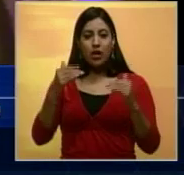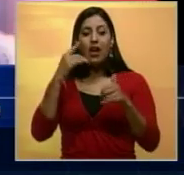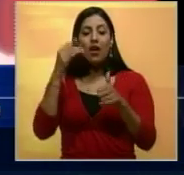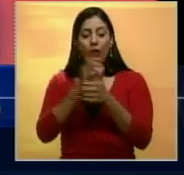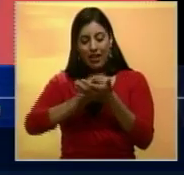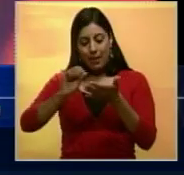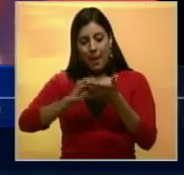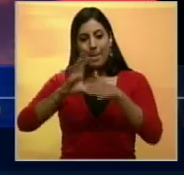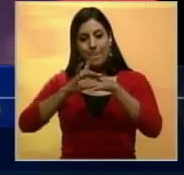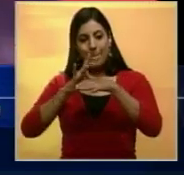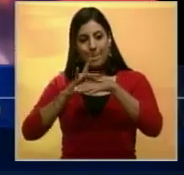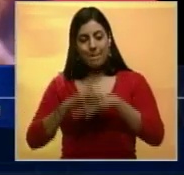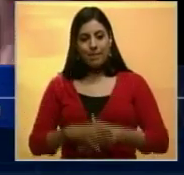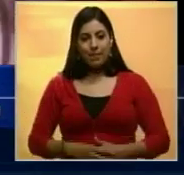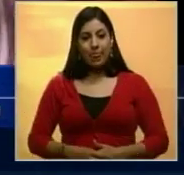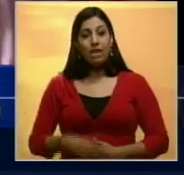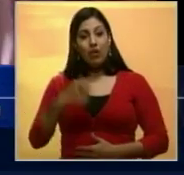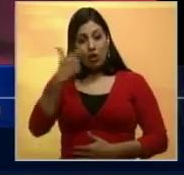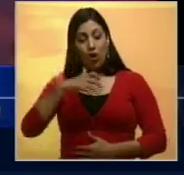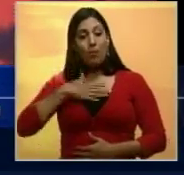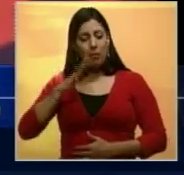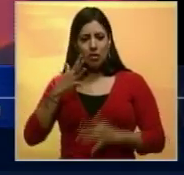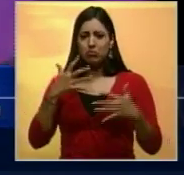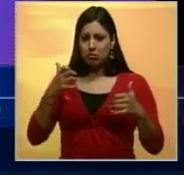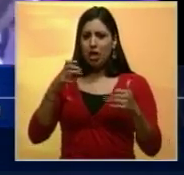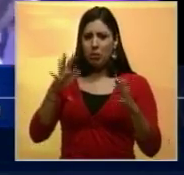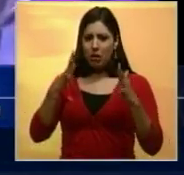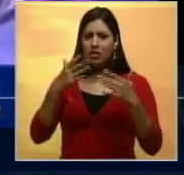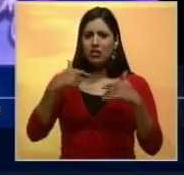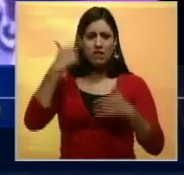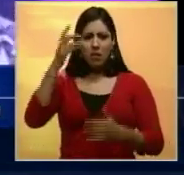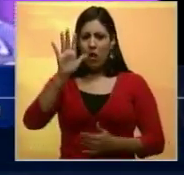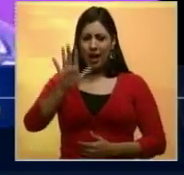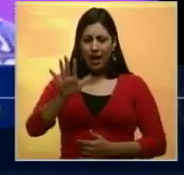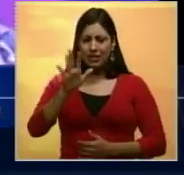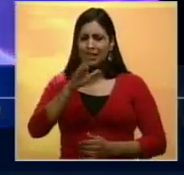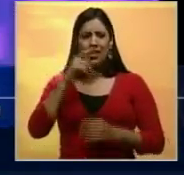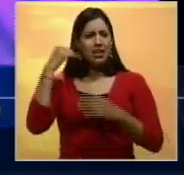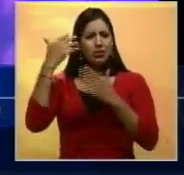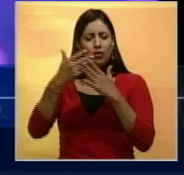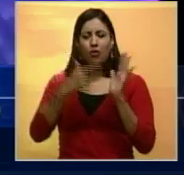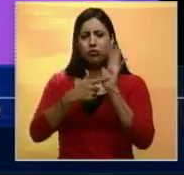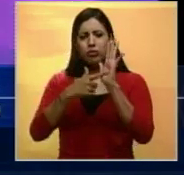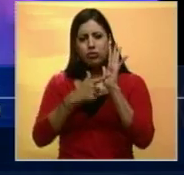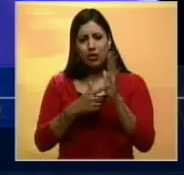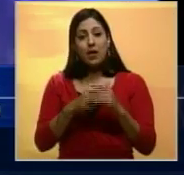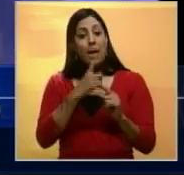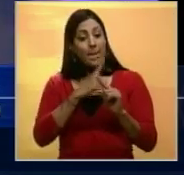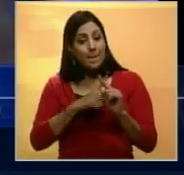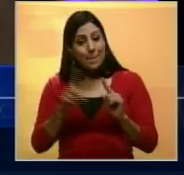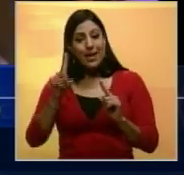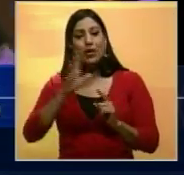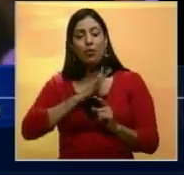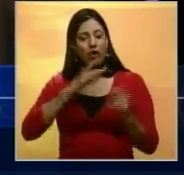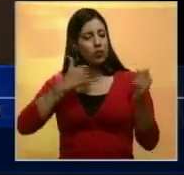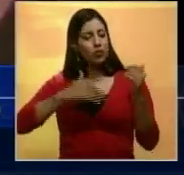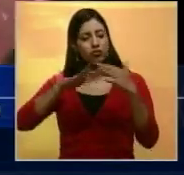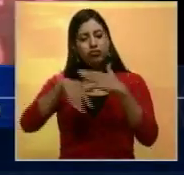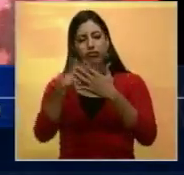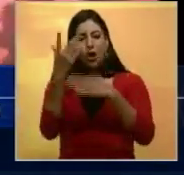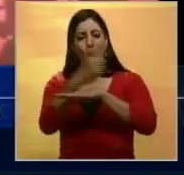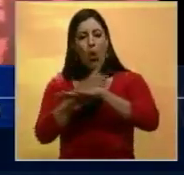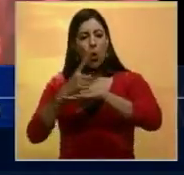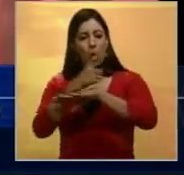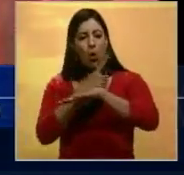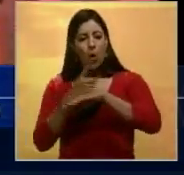con receta médica. Prince parecía saludable y era famoso por sus maratónicas presentaciones, en las que podía tocar durante